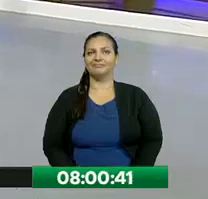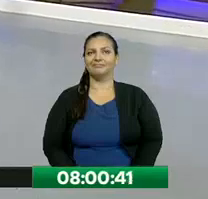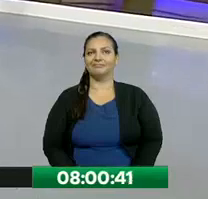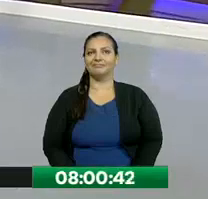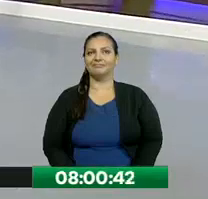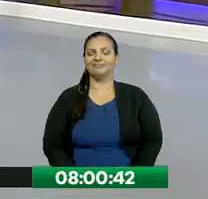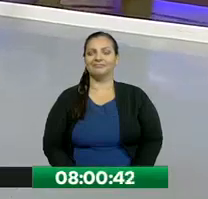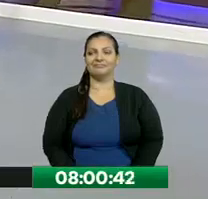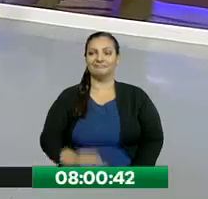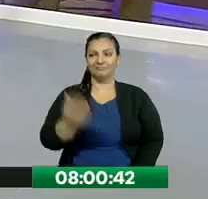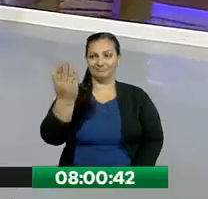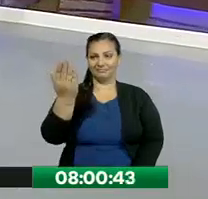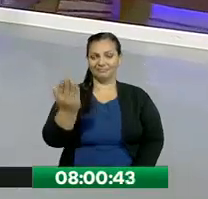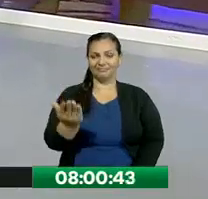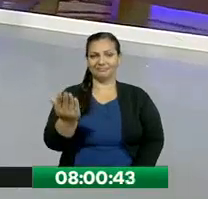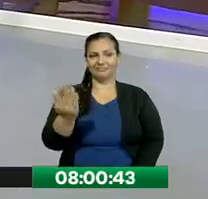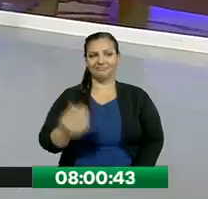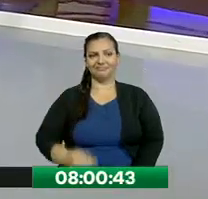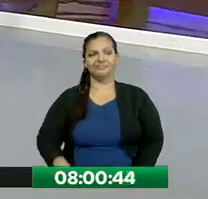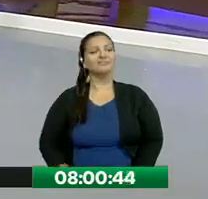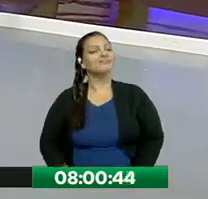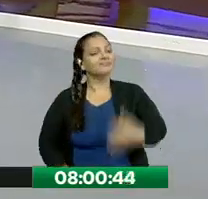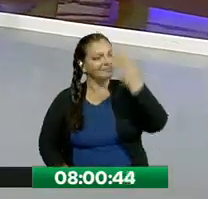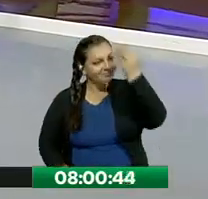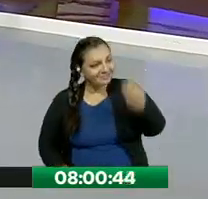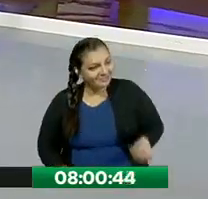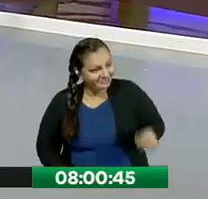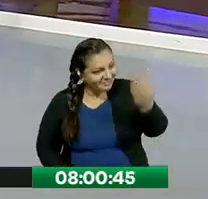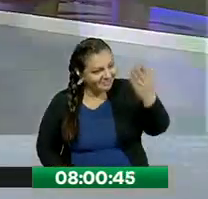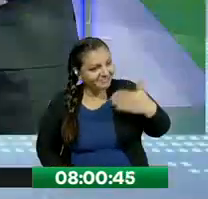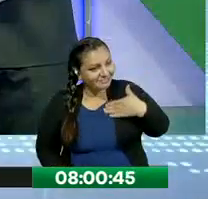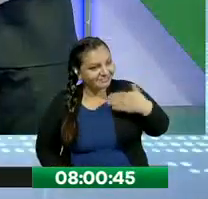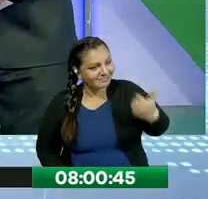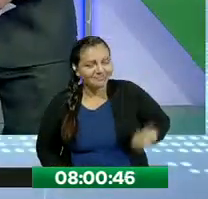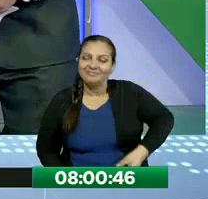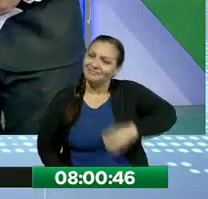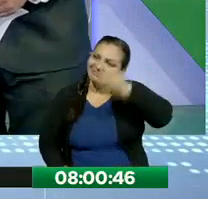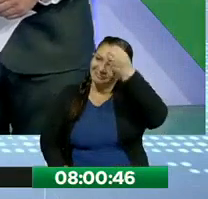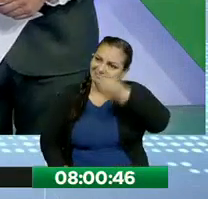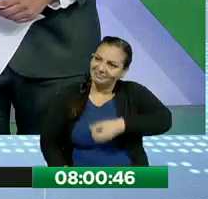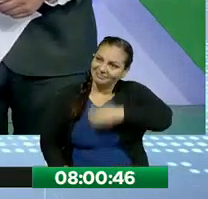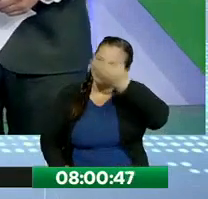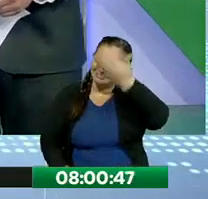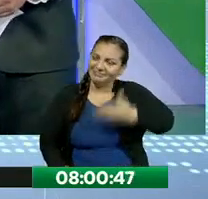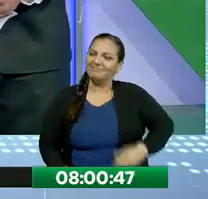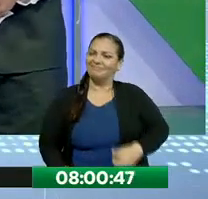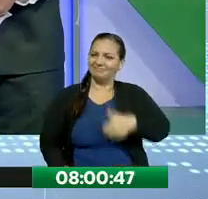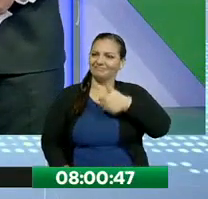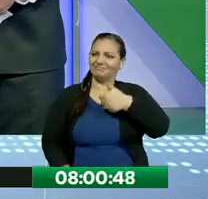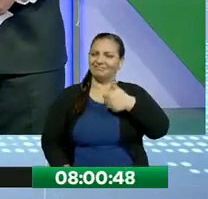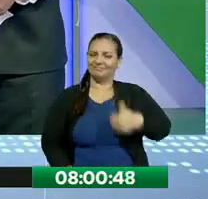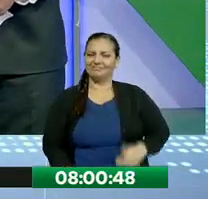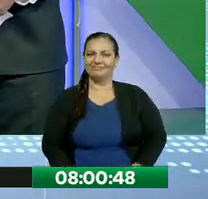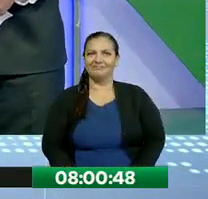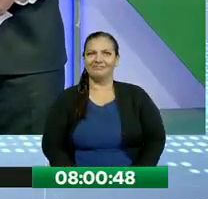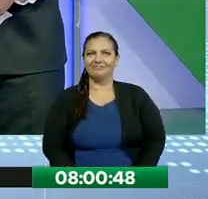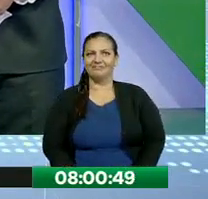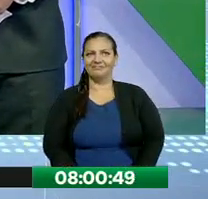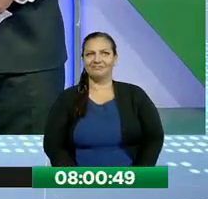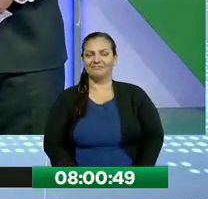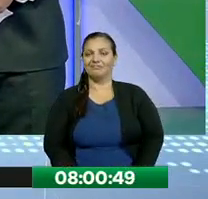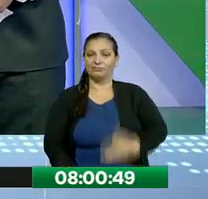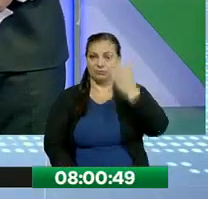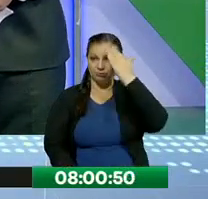Augusto. Yo estoy en el 5. Sí. Buenos días. Muy buenos días. Hola, Augusto, ¿cómo están? Amigo, ¿cómo están? Muy buenos días. ¿Usted sabe cómo se lavan los